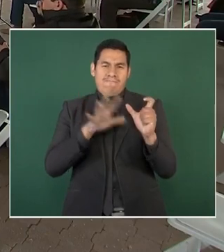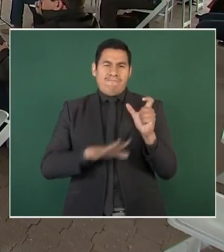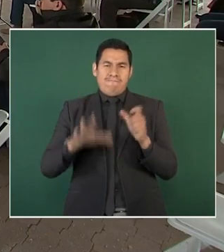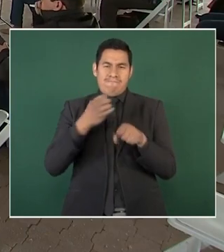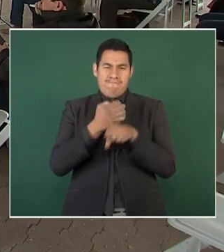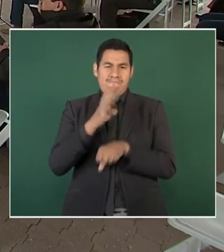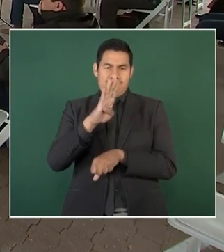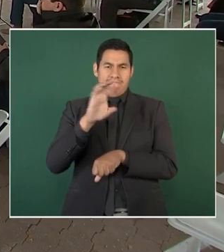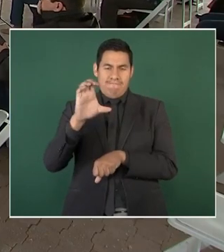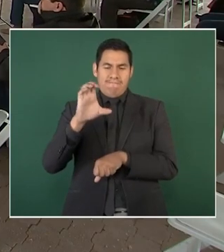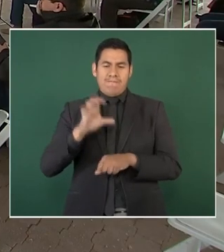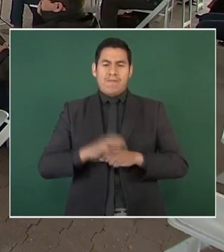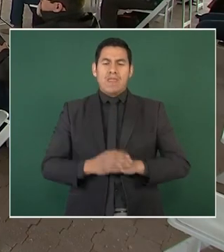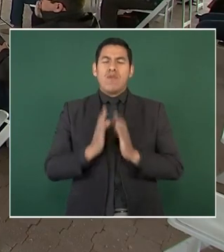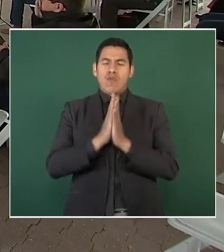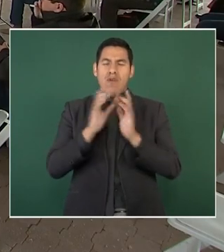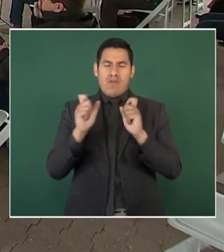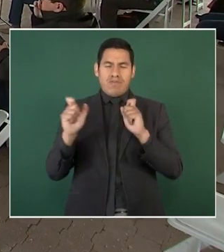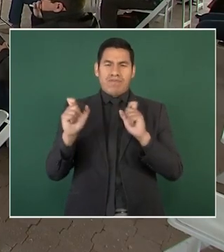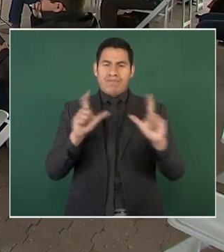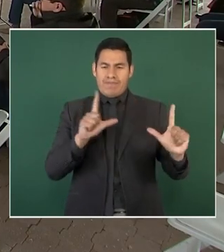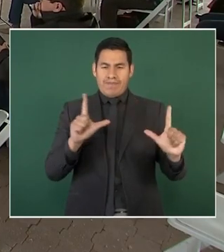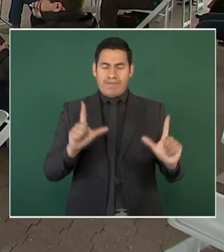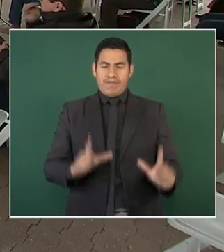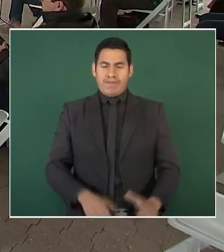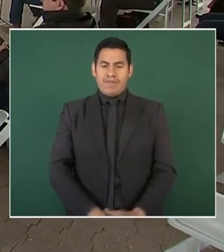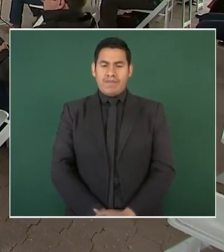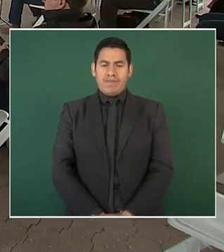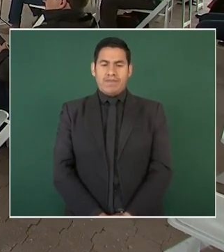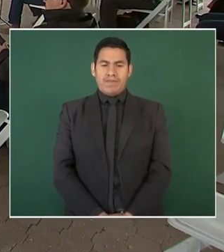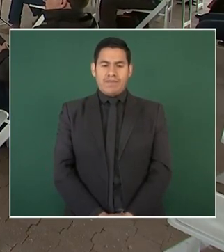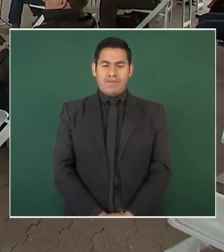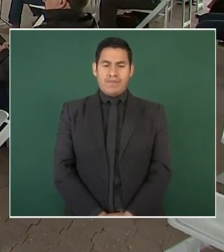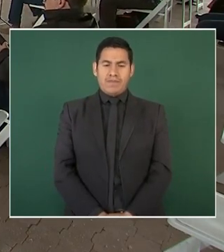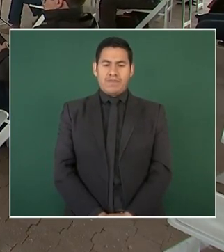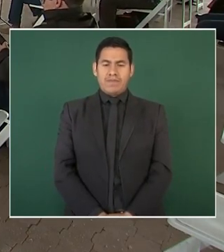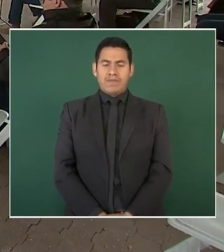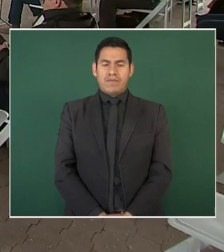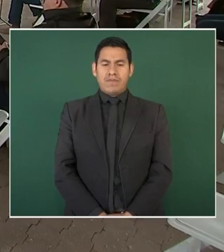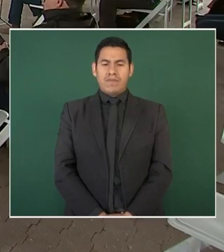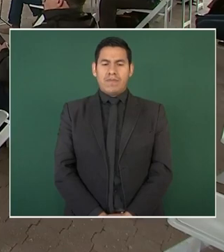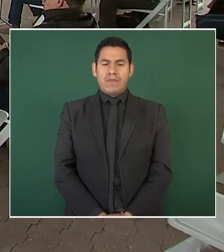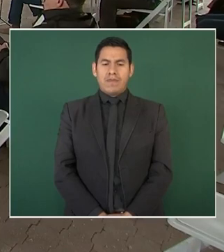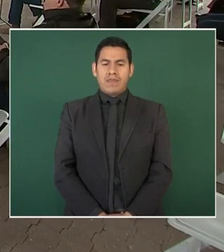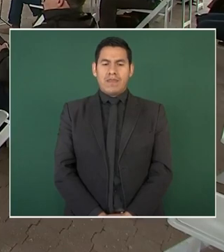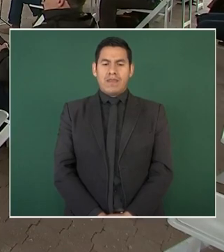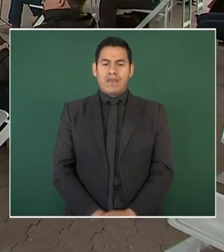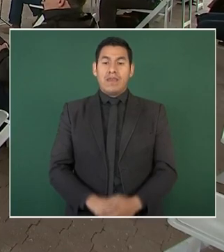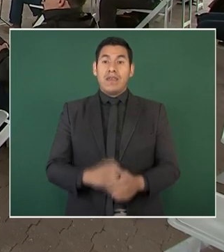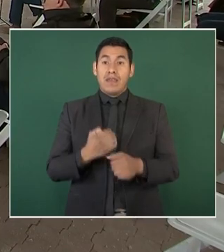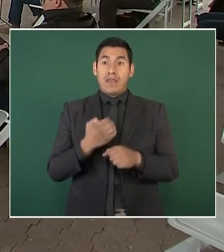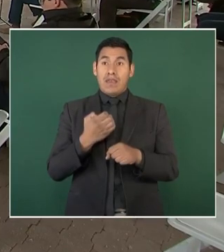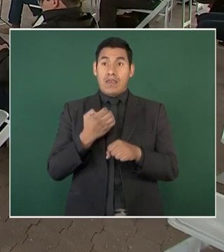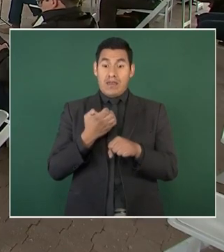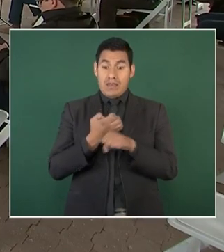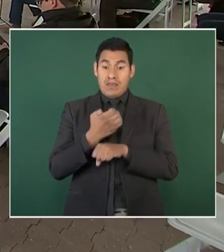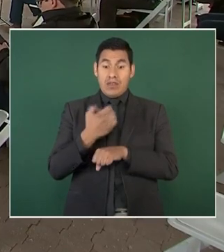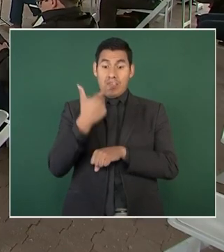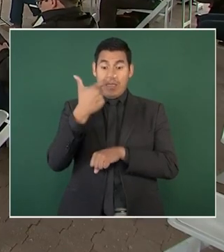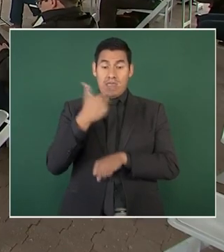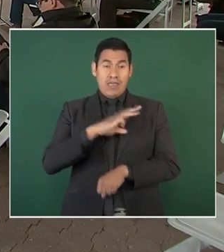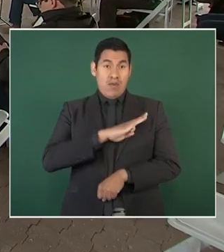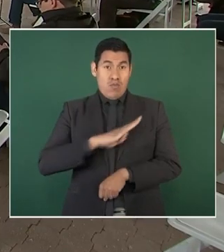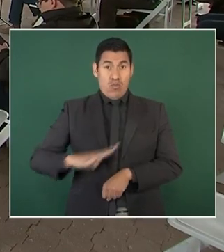California. Adelante, por favor. En el estado, con 7 municipios, con 3.7 millones de